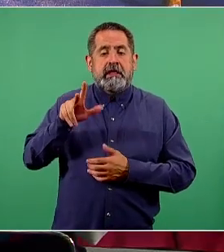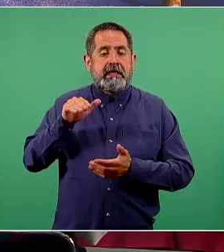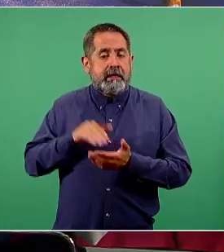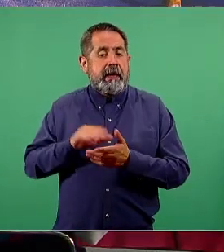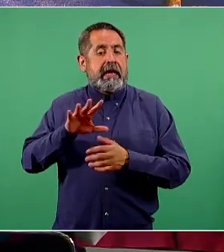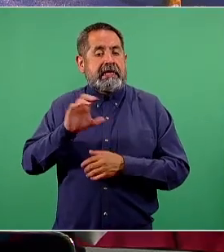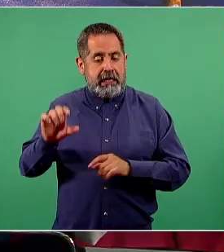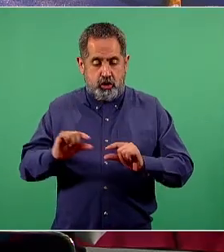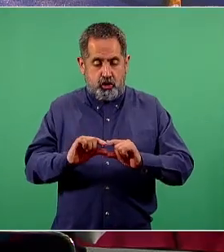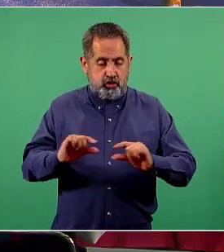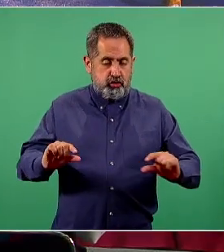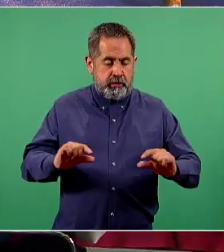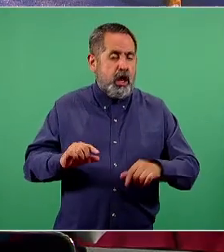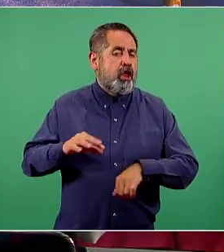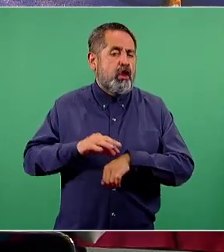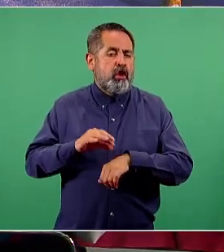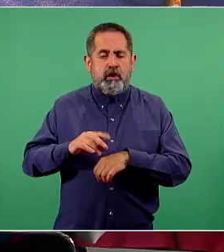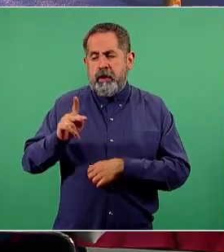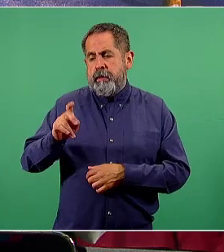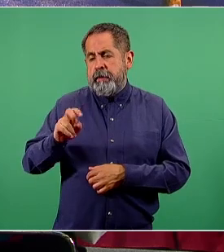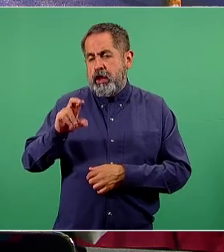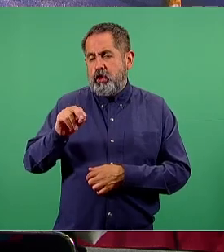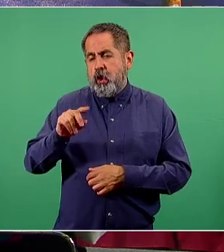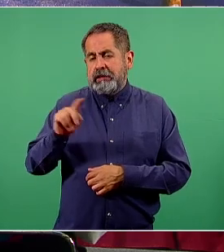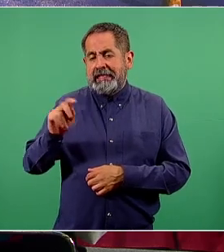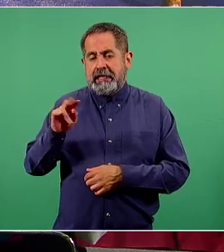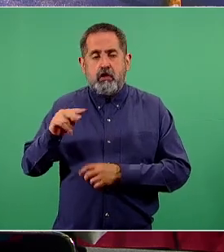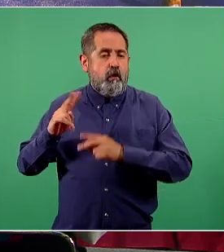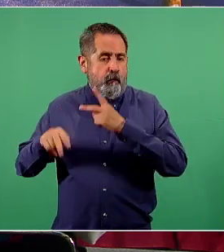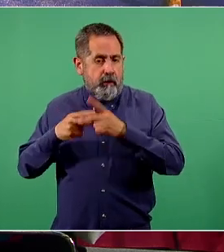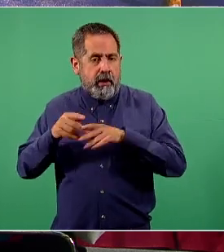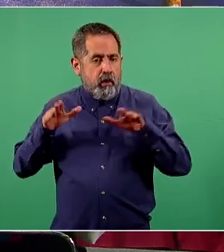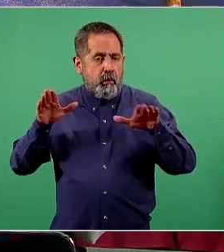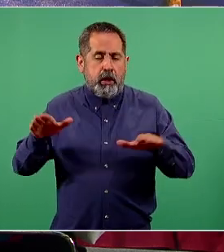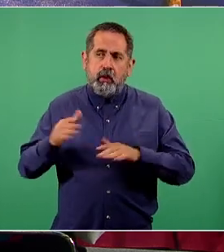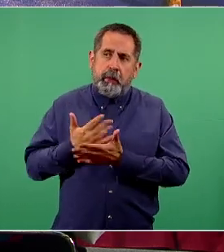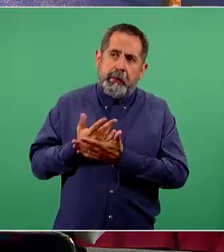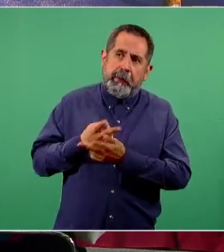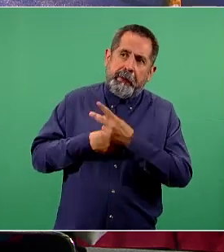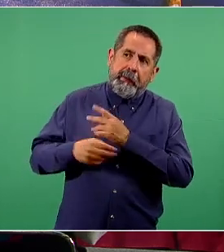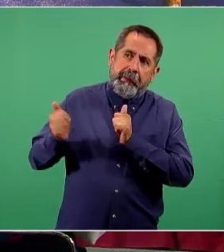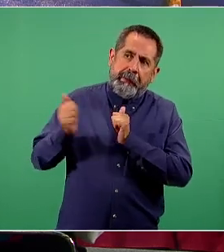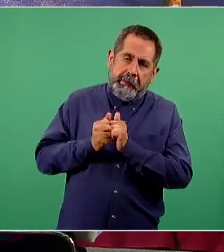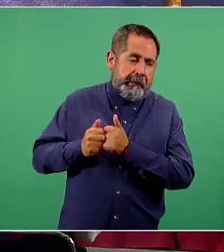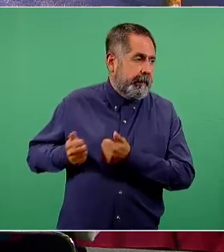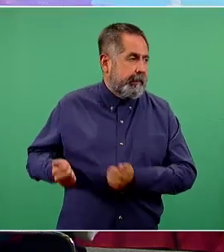487.500 dosis. El doctor Pedro Centeno desde el aeropuerto las recibió esta mañana. La siguiente.